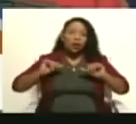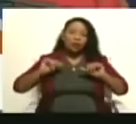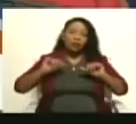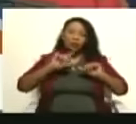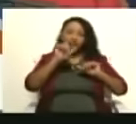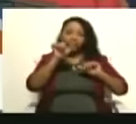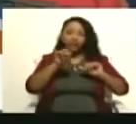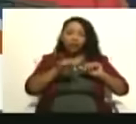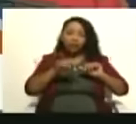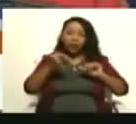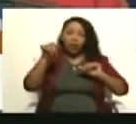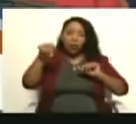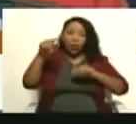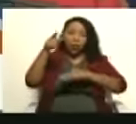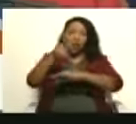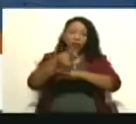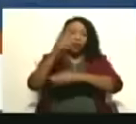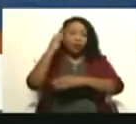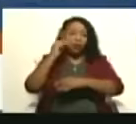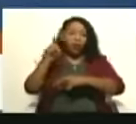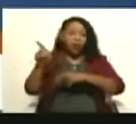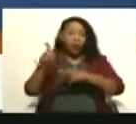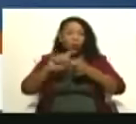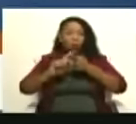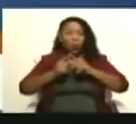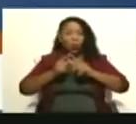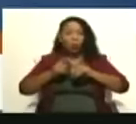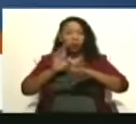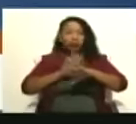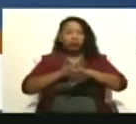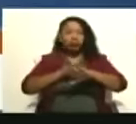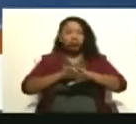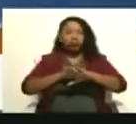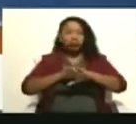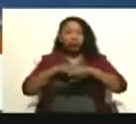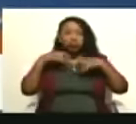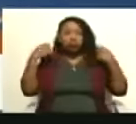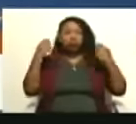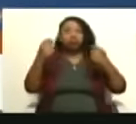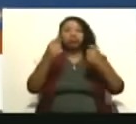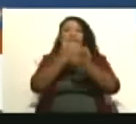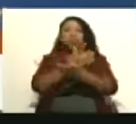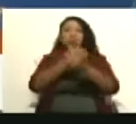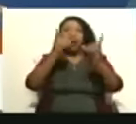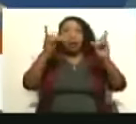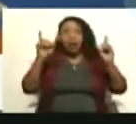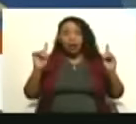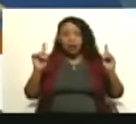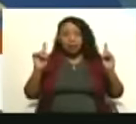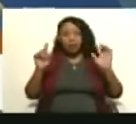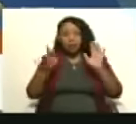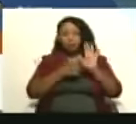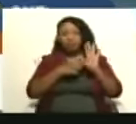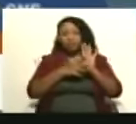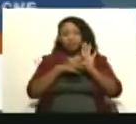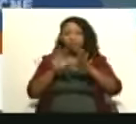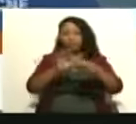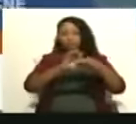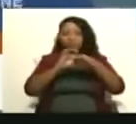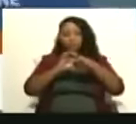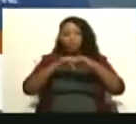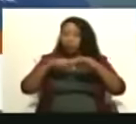que nos convoca hoy no es otra cosa que la más pura manifestación de expresión popular democrática en verdadera unión y